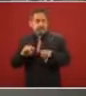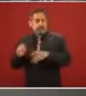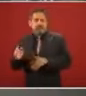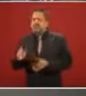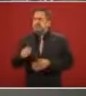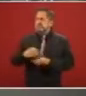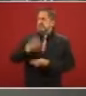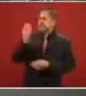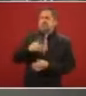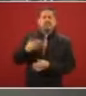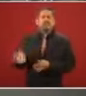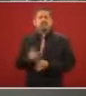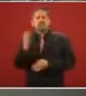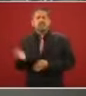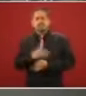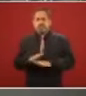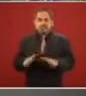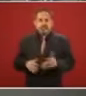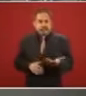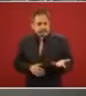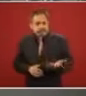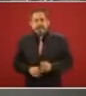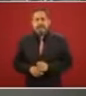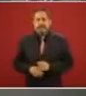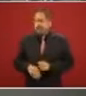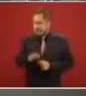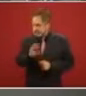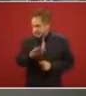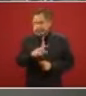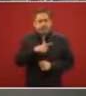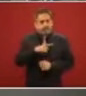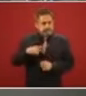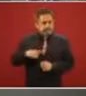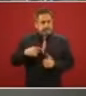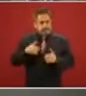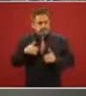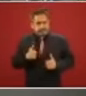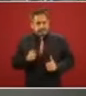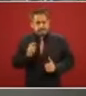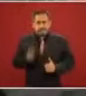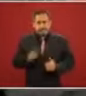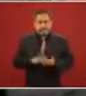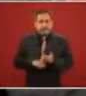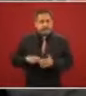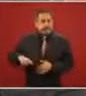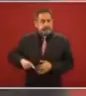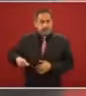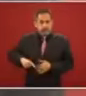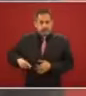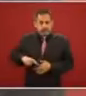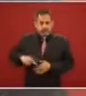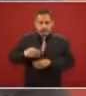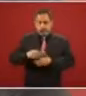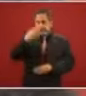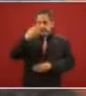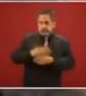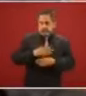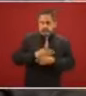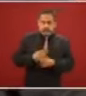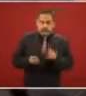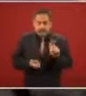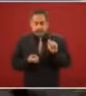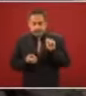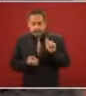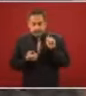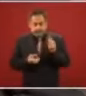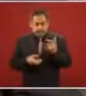pagar? Pues que entiendan que es una forma que tiene el gobierno, que es de todos, que es del